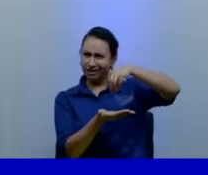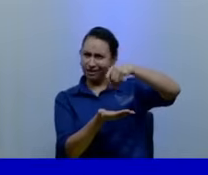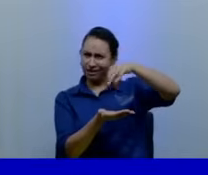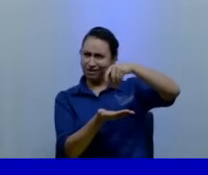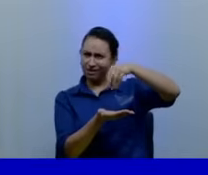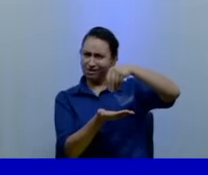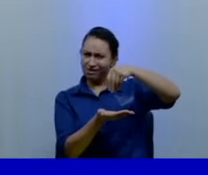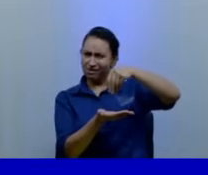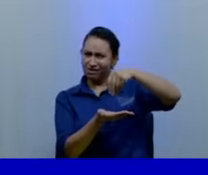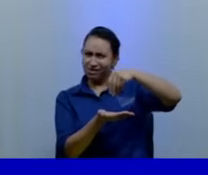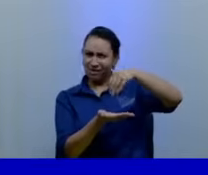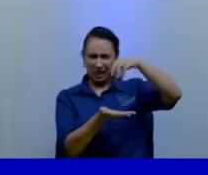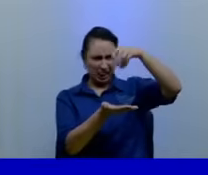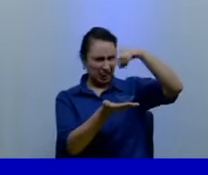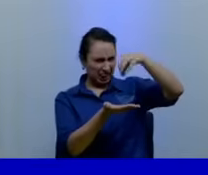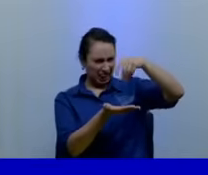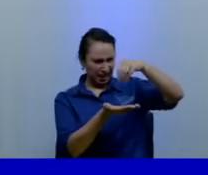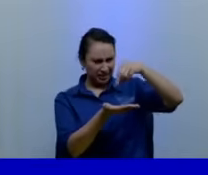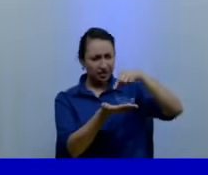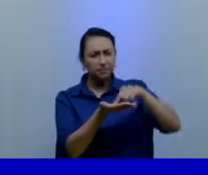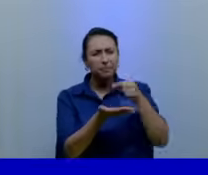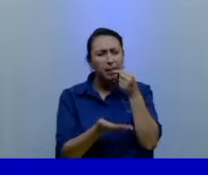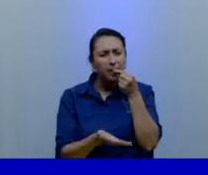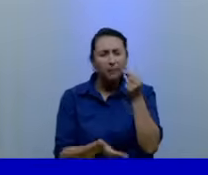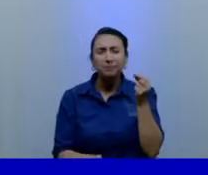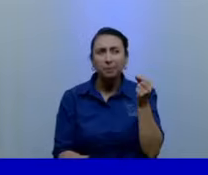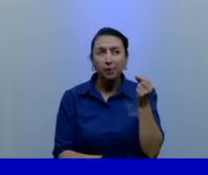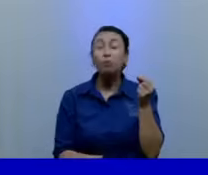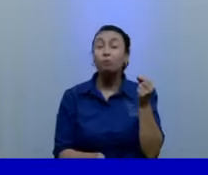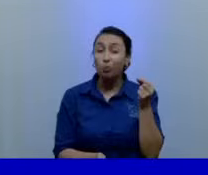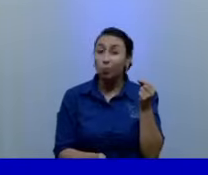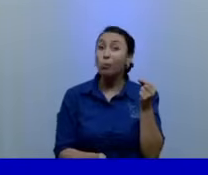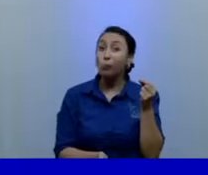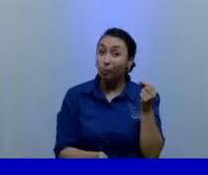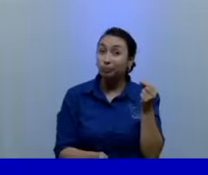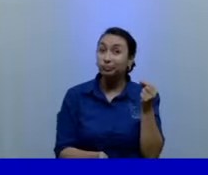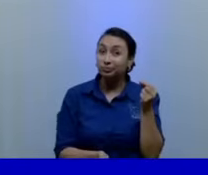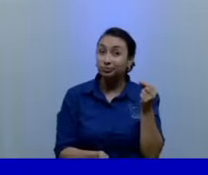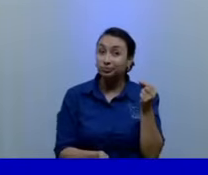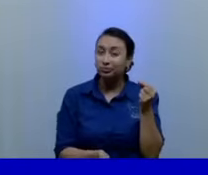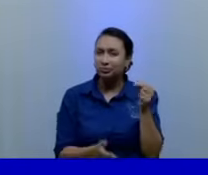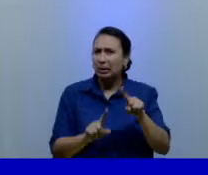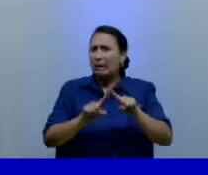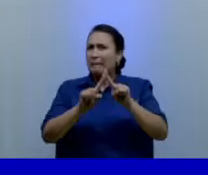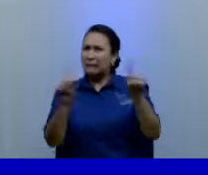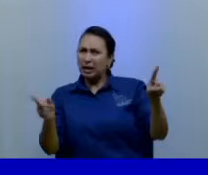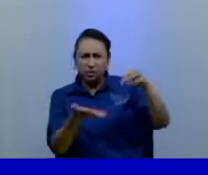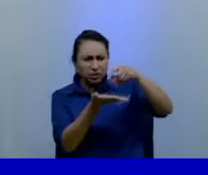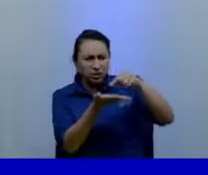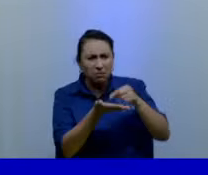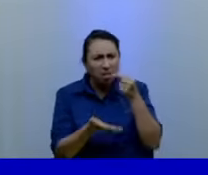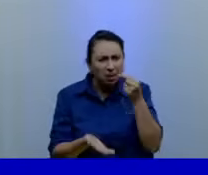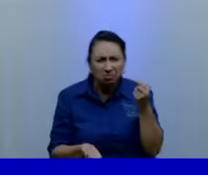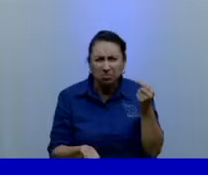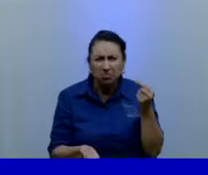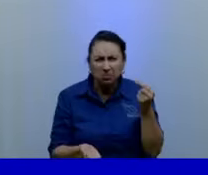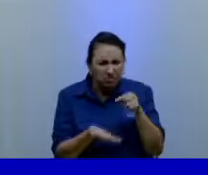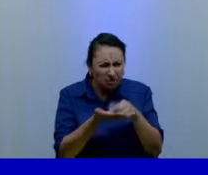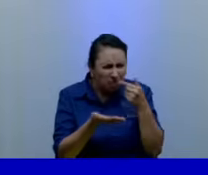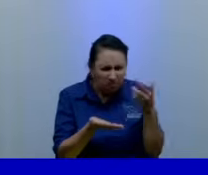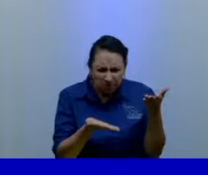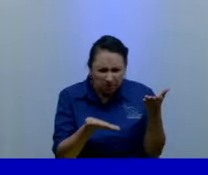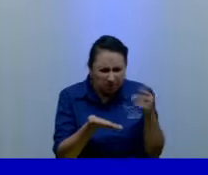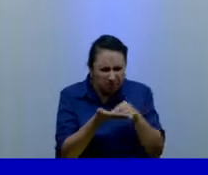Pero si la sal se ha vuelto insípida, ¿con qué se hará salada otra vez? Ya para nada